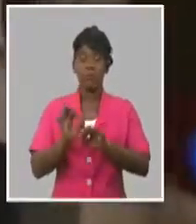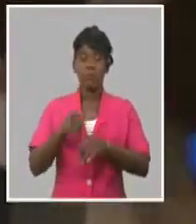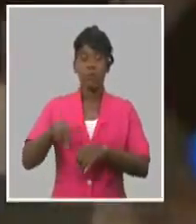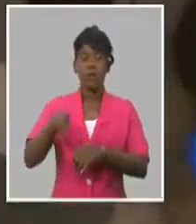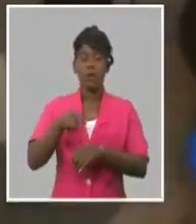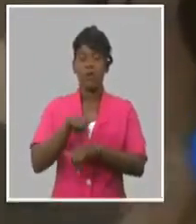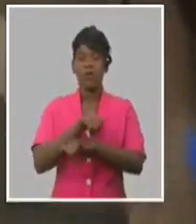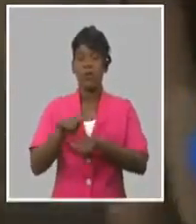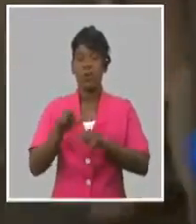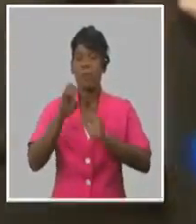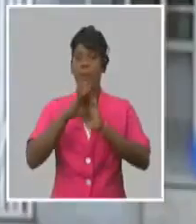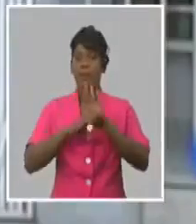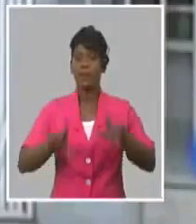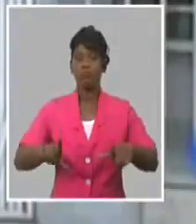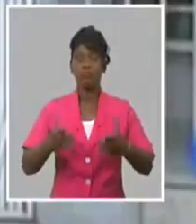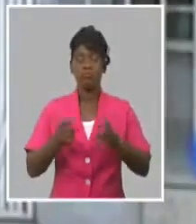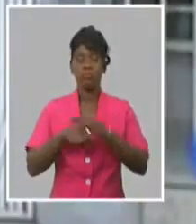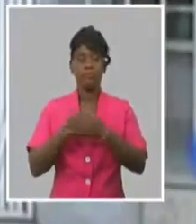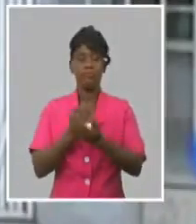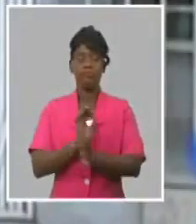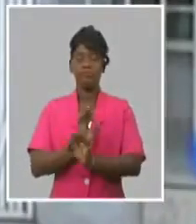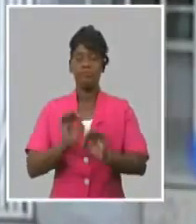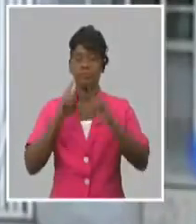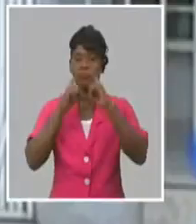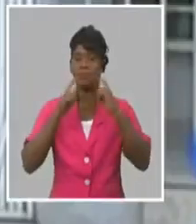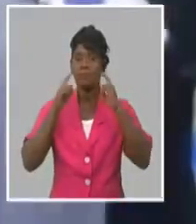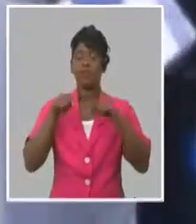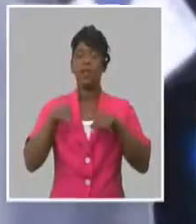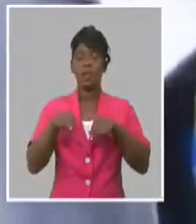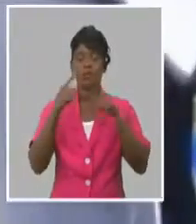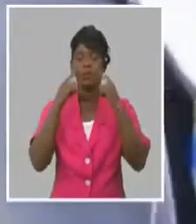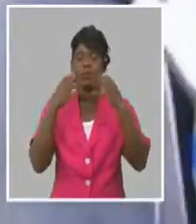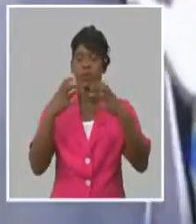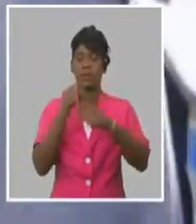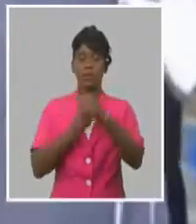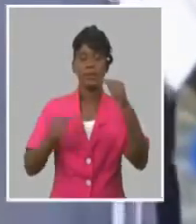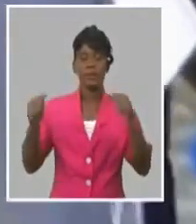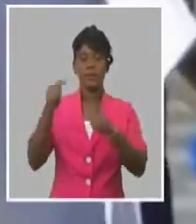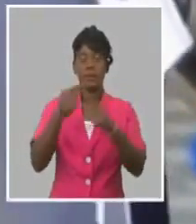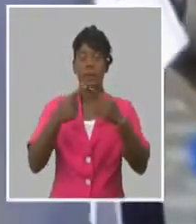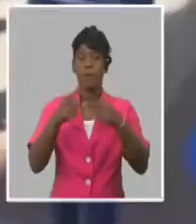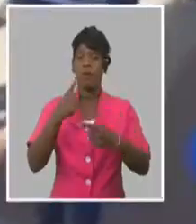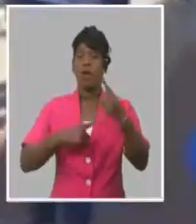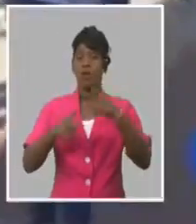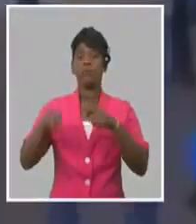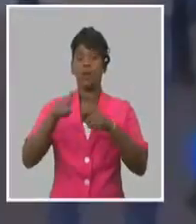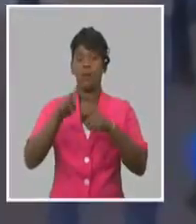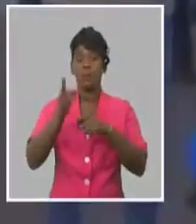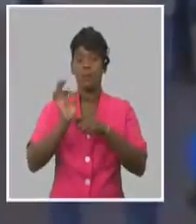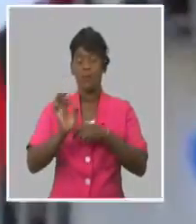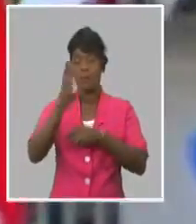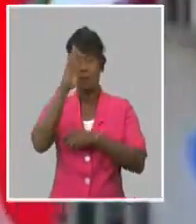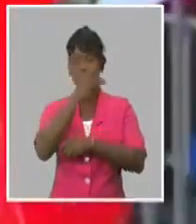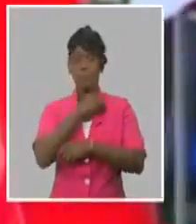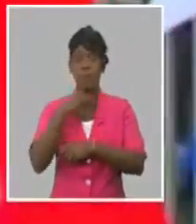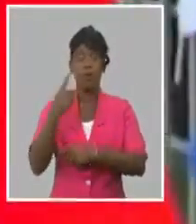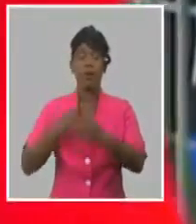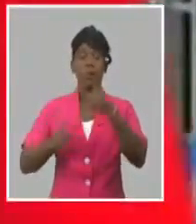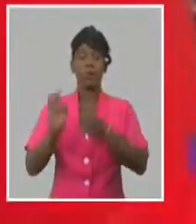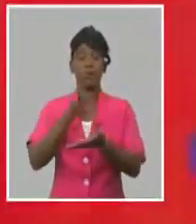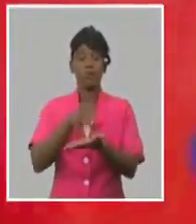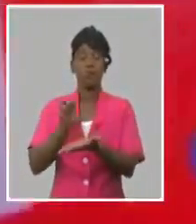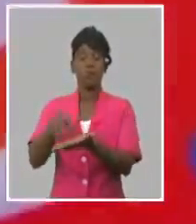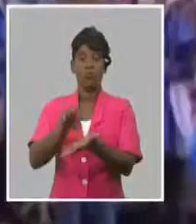es el motor de arranque de la sanidad pública. Hoy las imágenes de protestas a las puertas de los centros de salud de muchas ciudades,